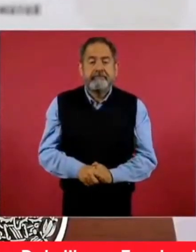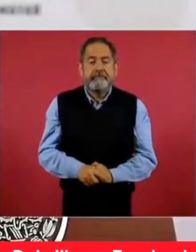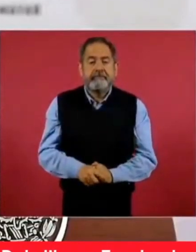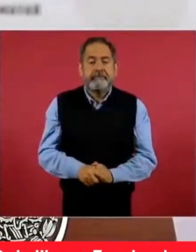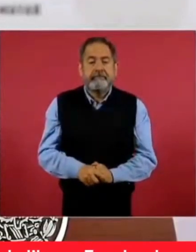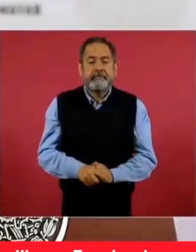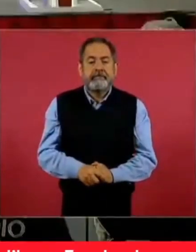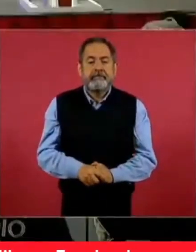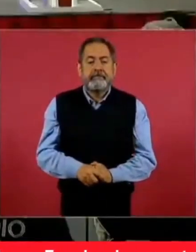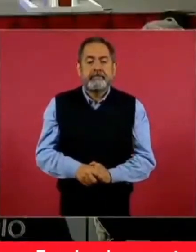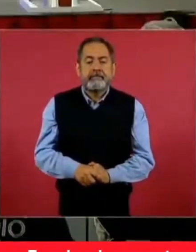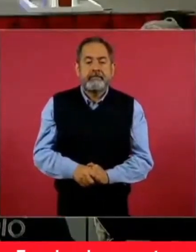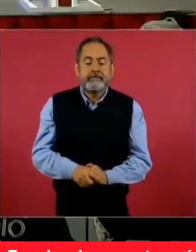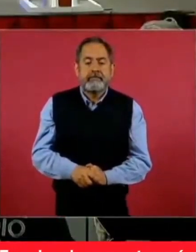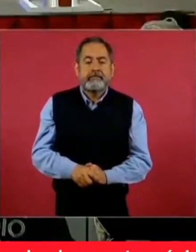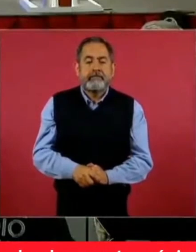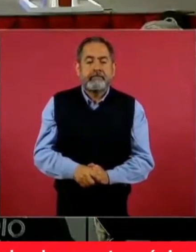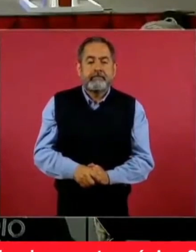Ya,